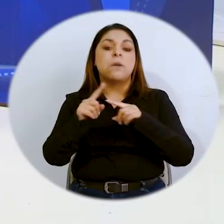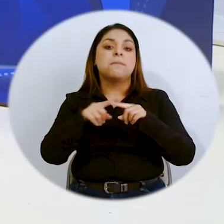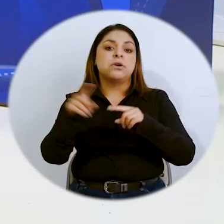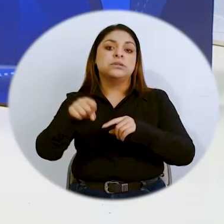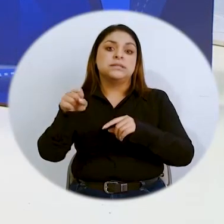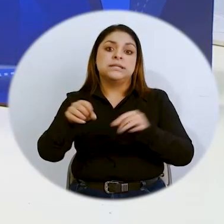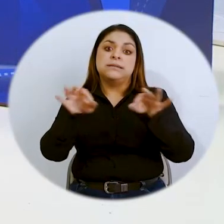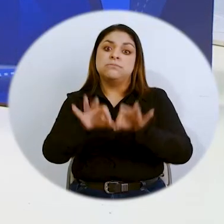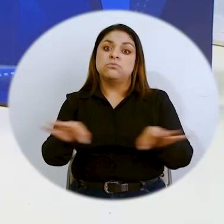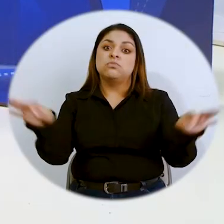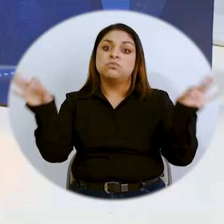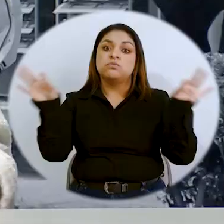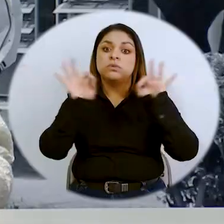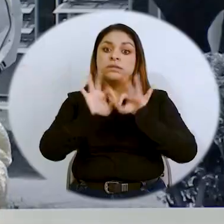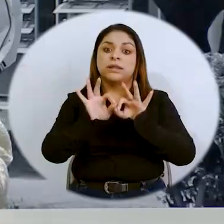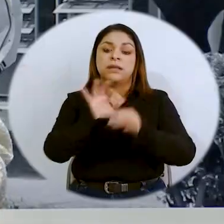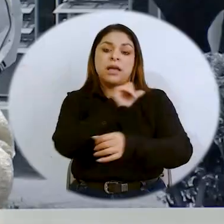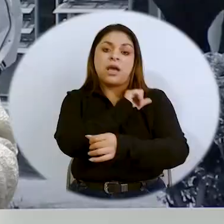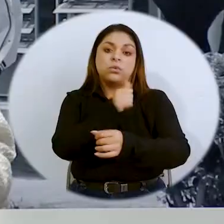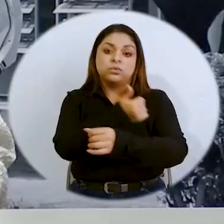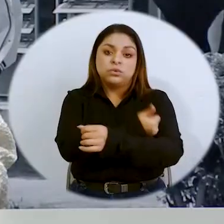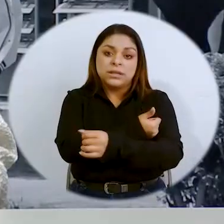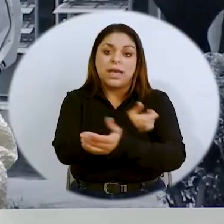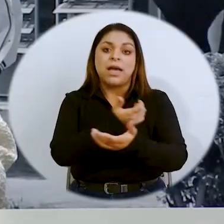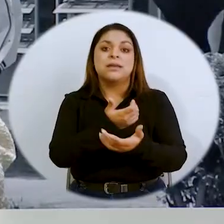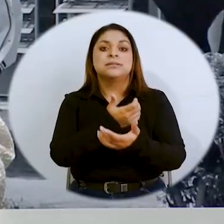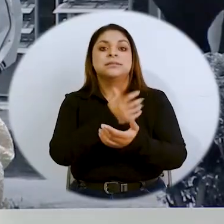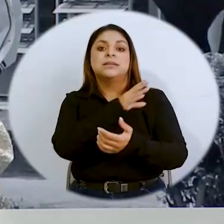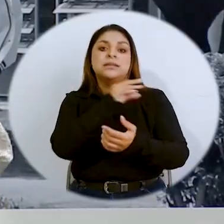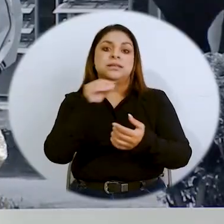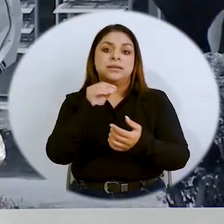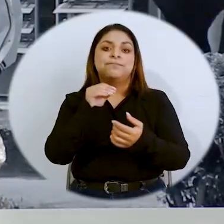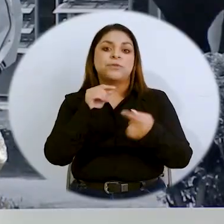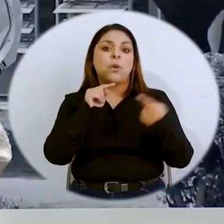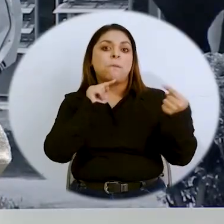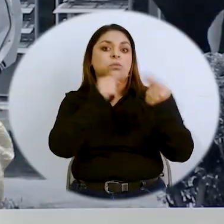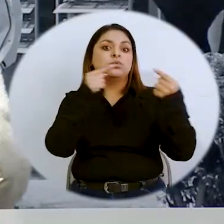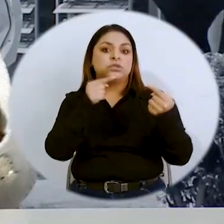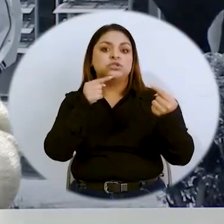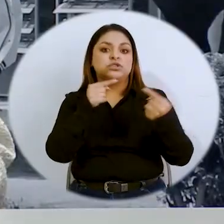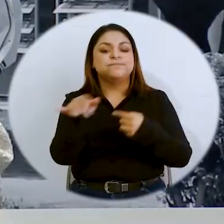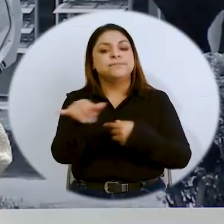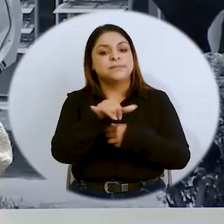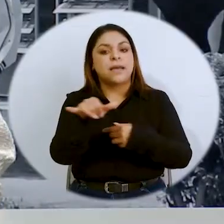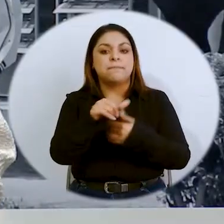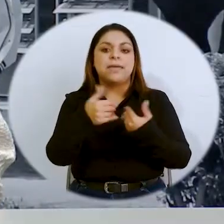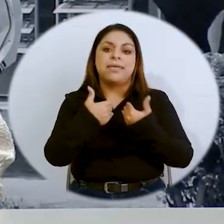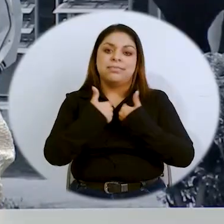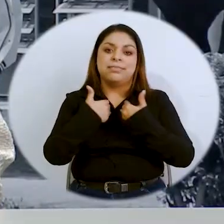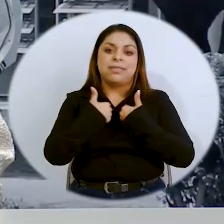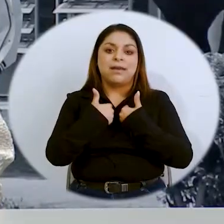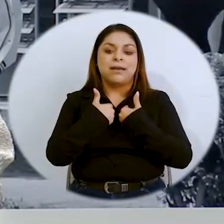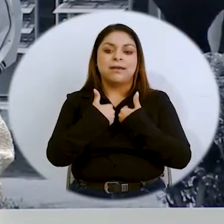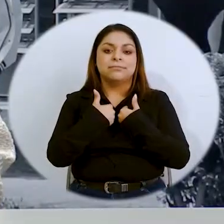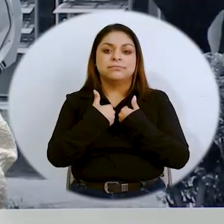y de diálogo, ¿verdad? Pero sí es importante que las autoridades y la oposición también